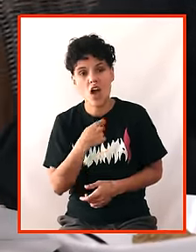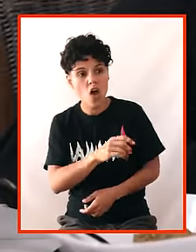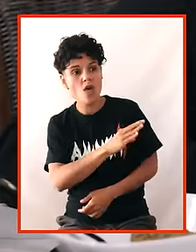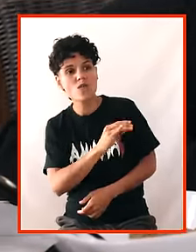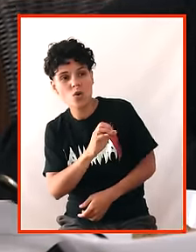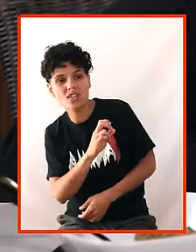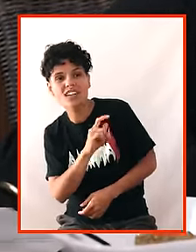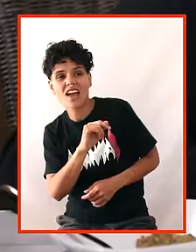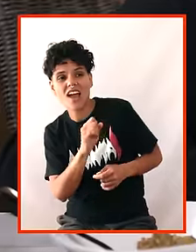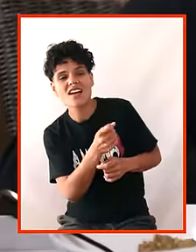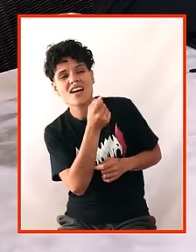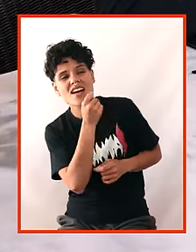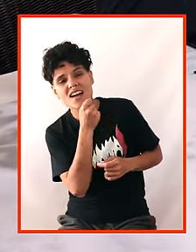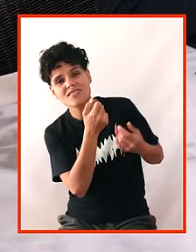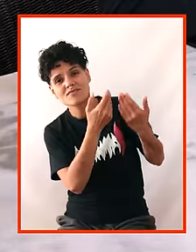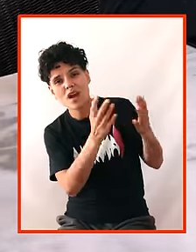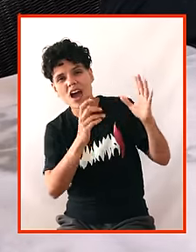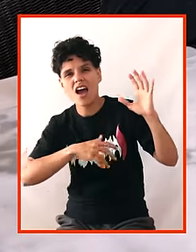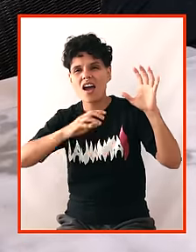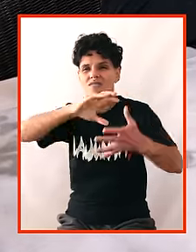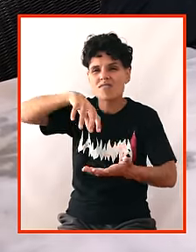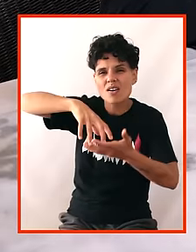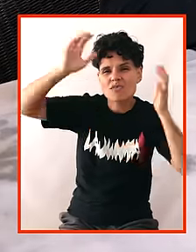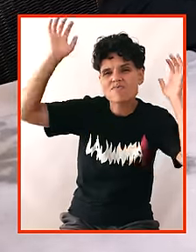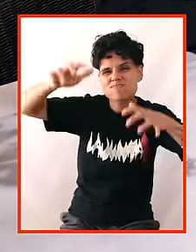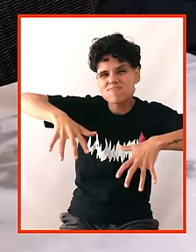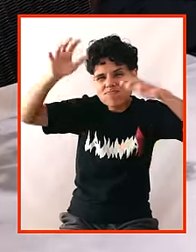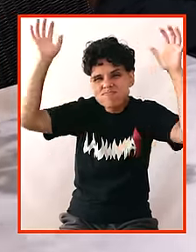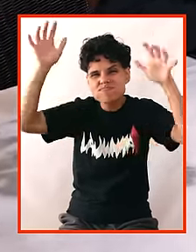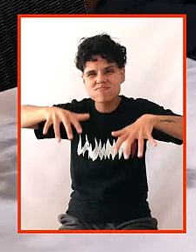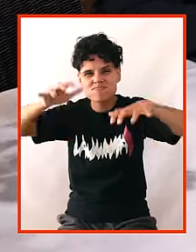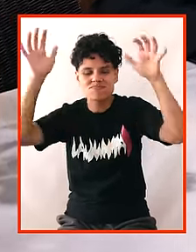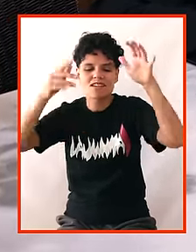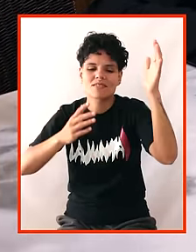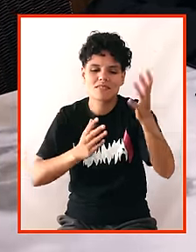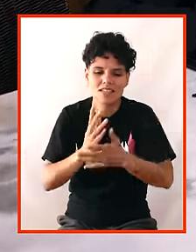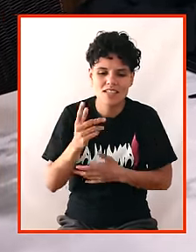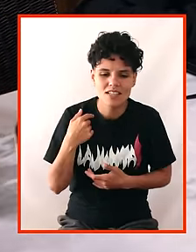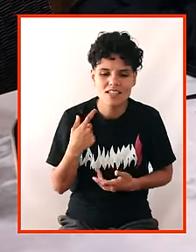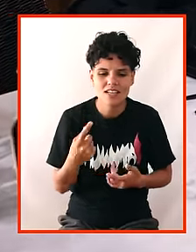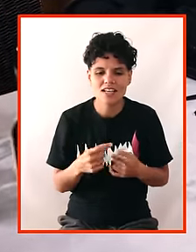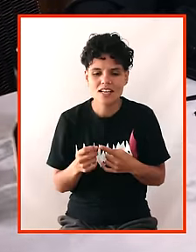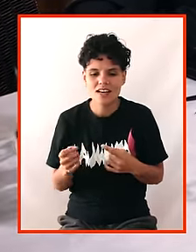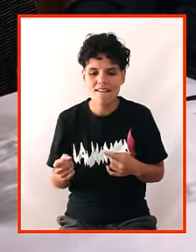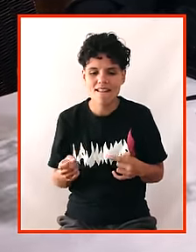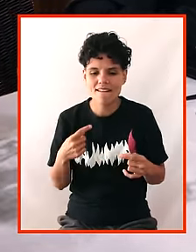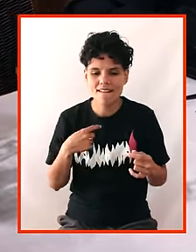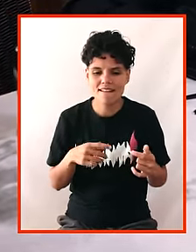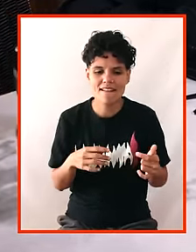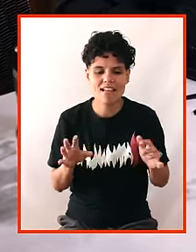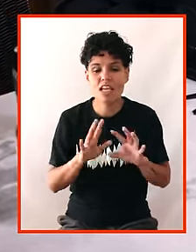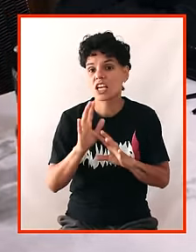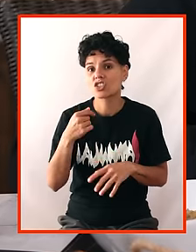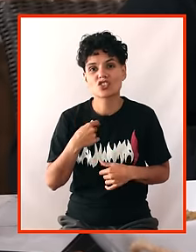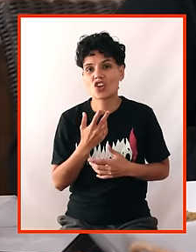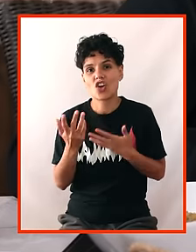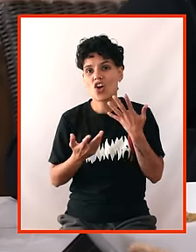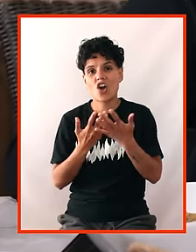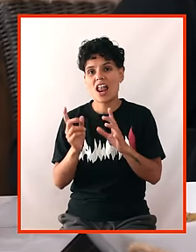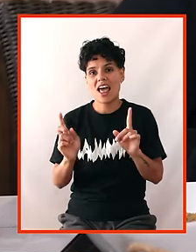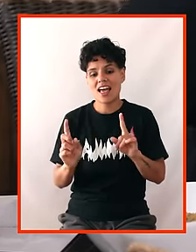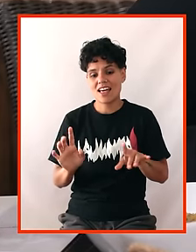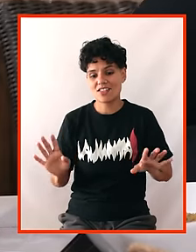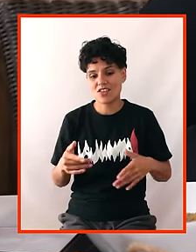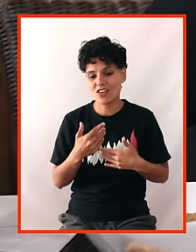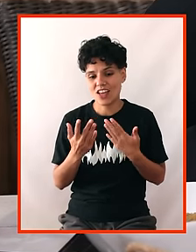pasa. Sí. De lo más querido por la gente, siempre. Sí. Bueno, Álvaro, Llueve sobre la ciudad. Es que yo no la canto. De lluvia,